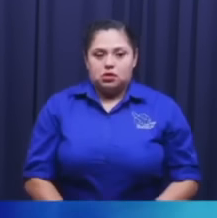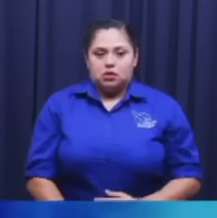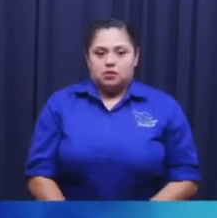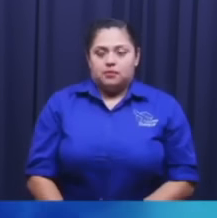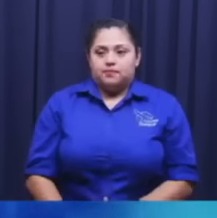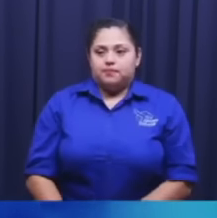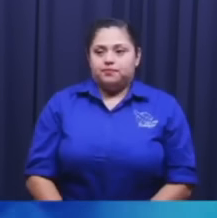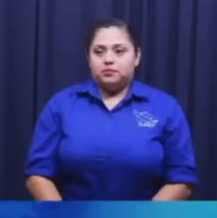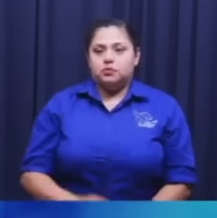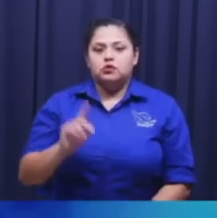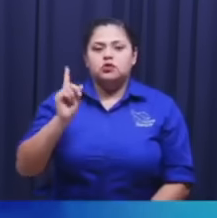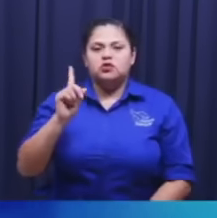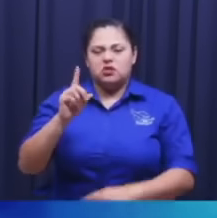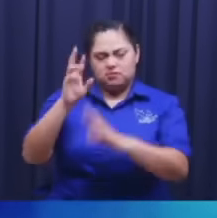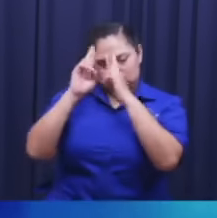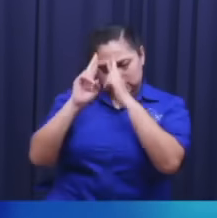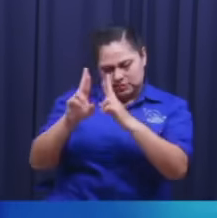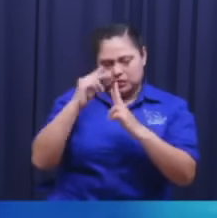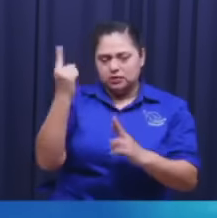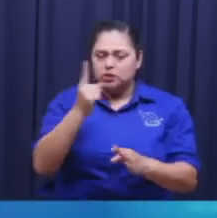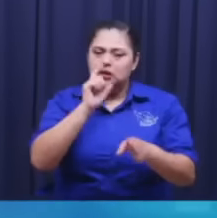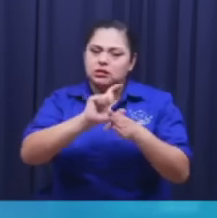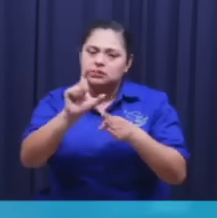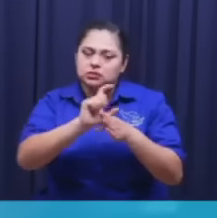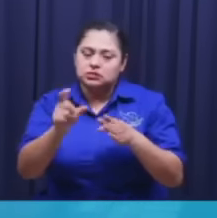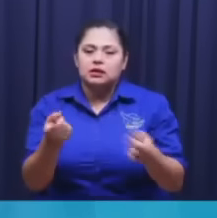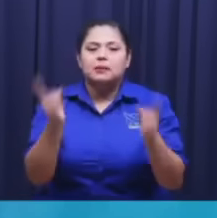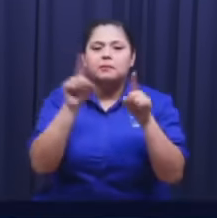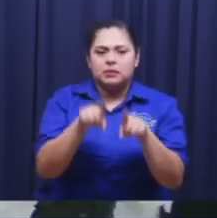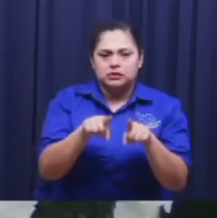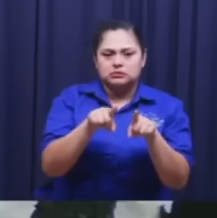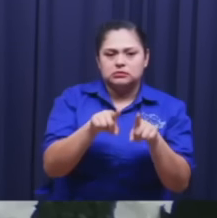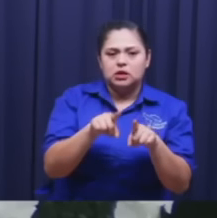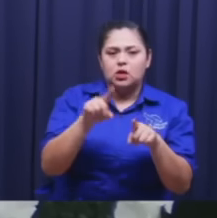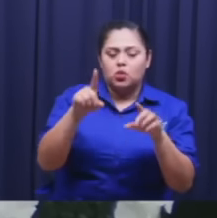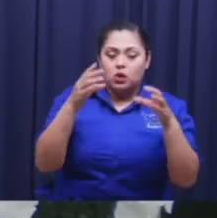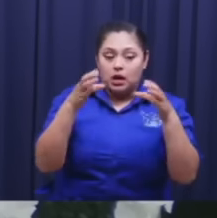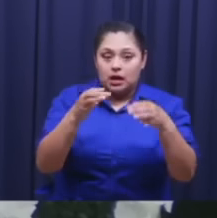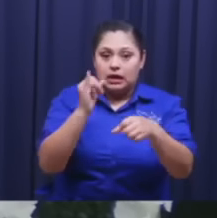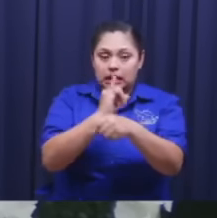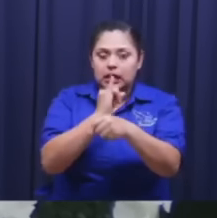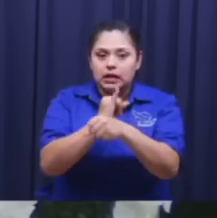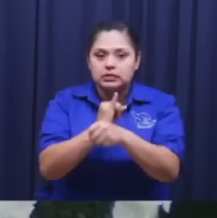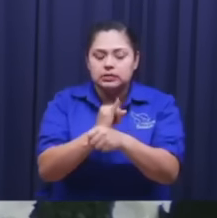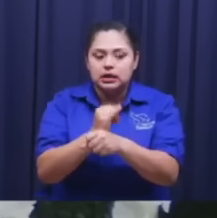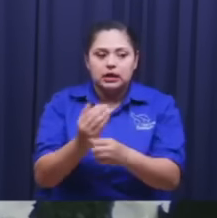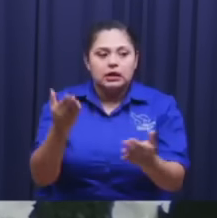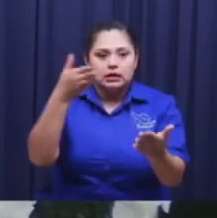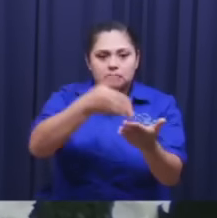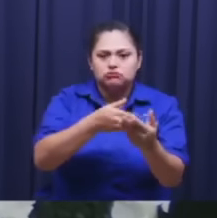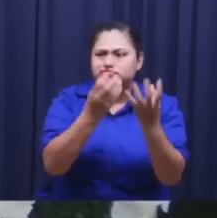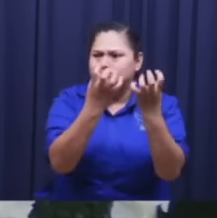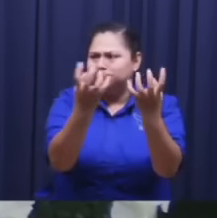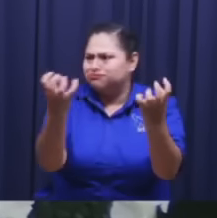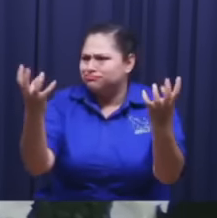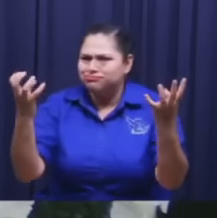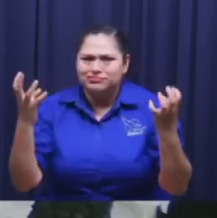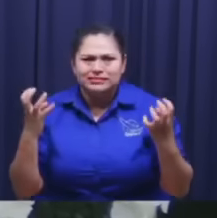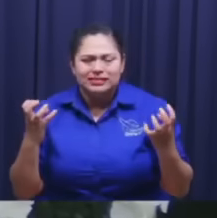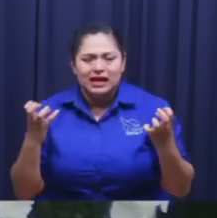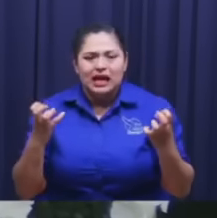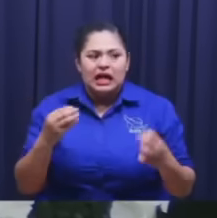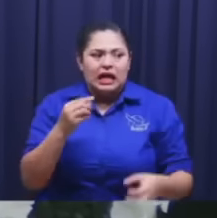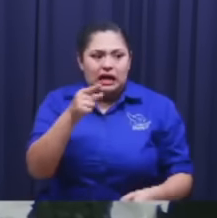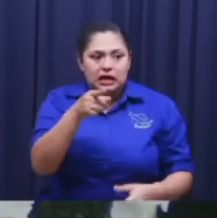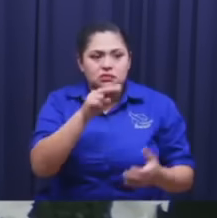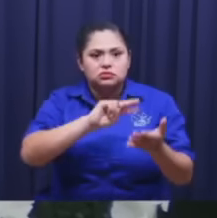pues, donde respetan todas las cosas, que suceda eso en una congregación en donde llegan miles de gente,